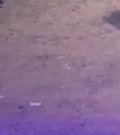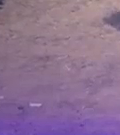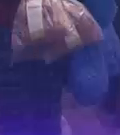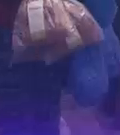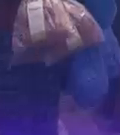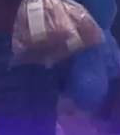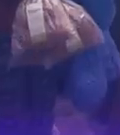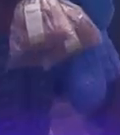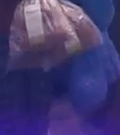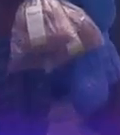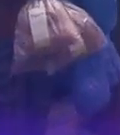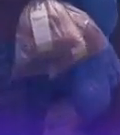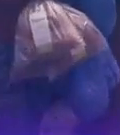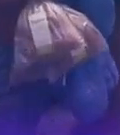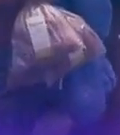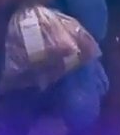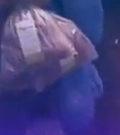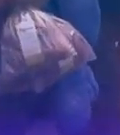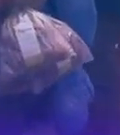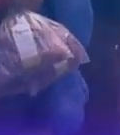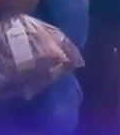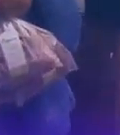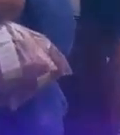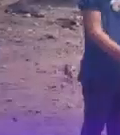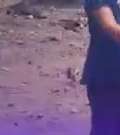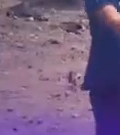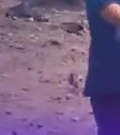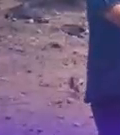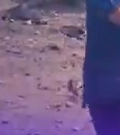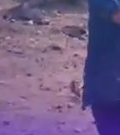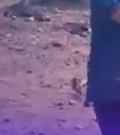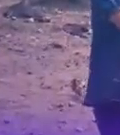ángeles, que cuidan nuestras vidas con su